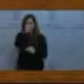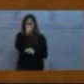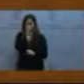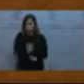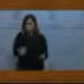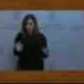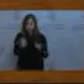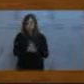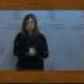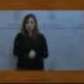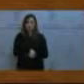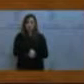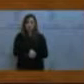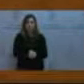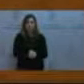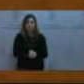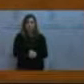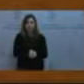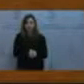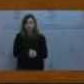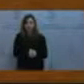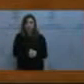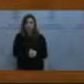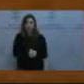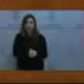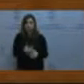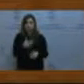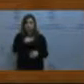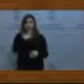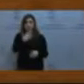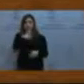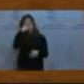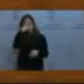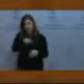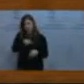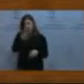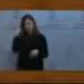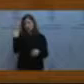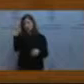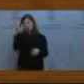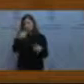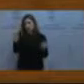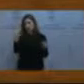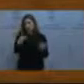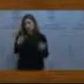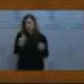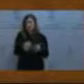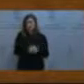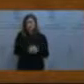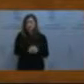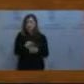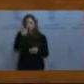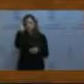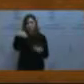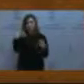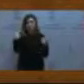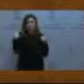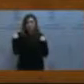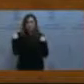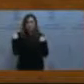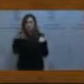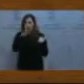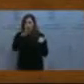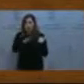Y probablemente sabemos lo que ya sabíamos, señora consejera. Sabíamos de la responsabilidad directa del Gobierno de abocar